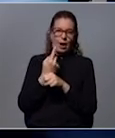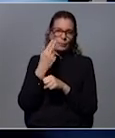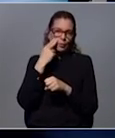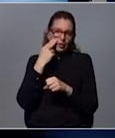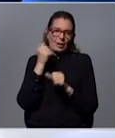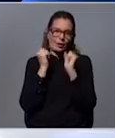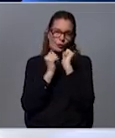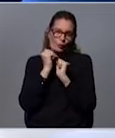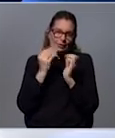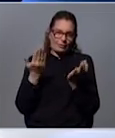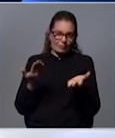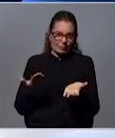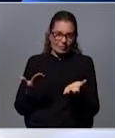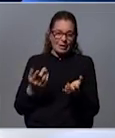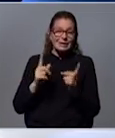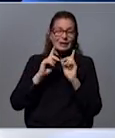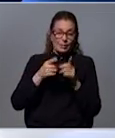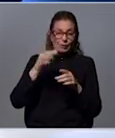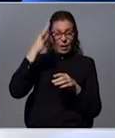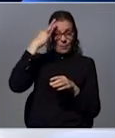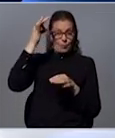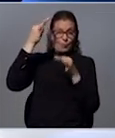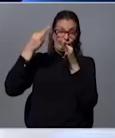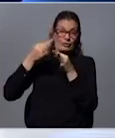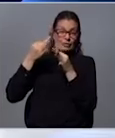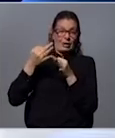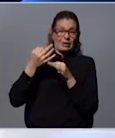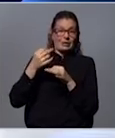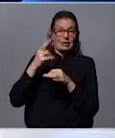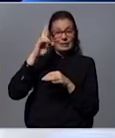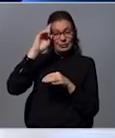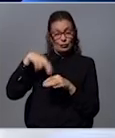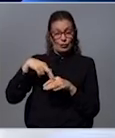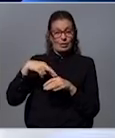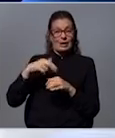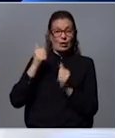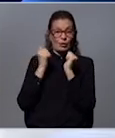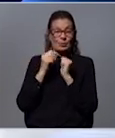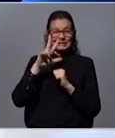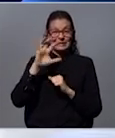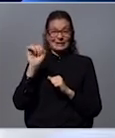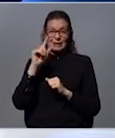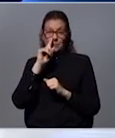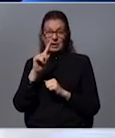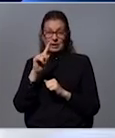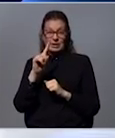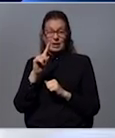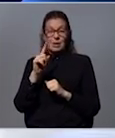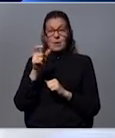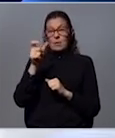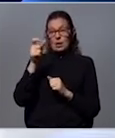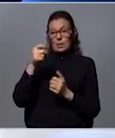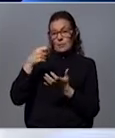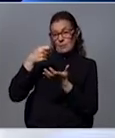y hay una razón profesional la razón económica tenemos 30.000 funcionarios pagos en el ejército nacional